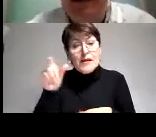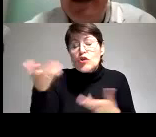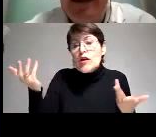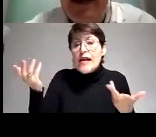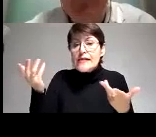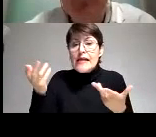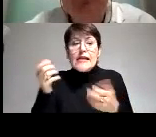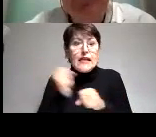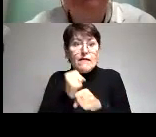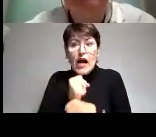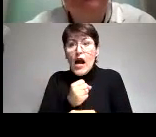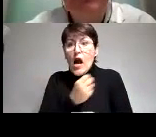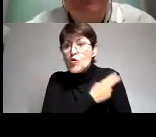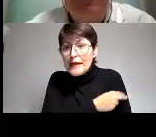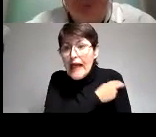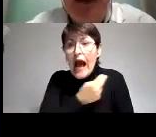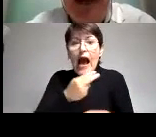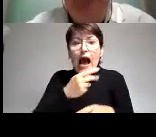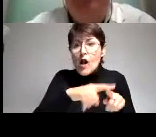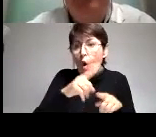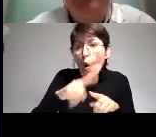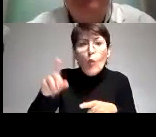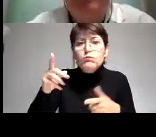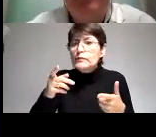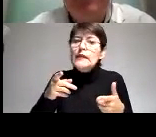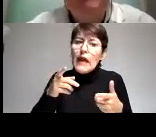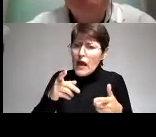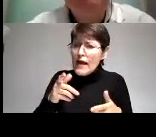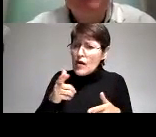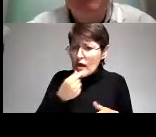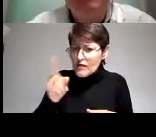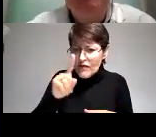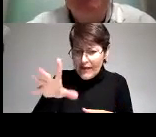en general es un concepto complicado de entender.